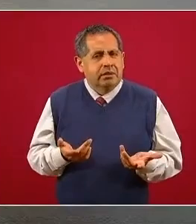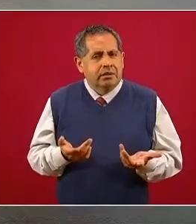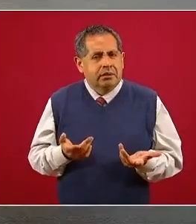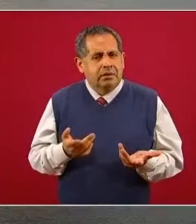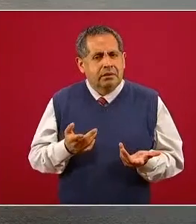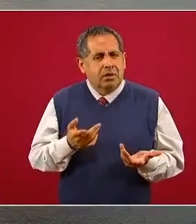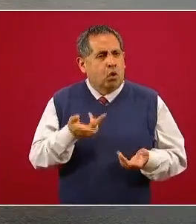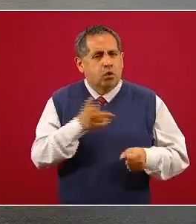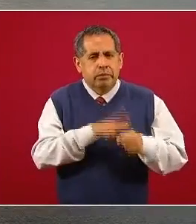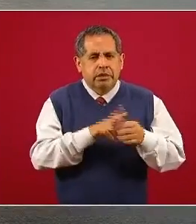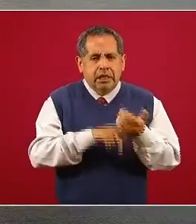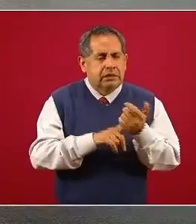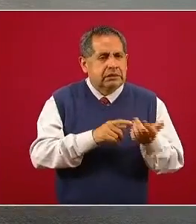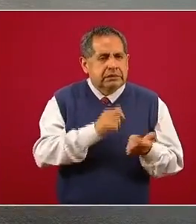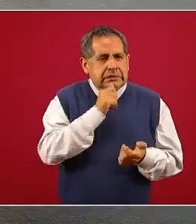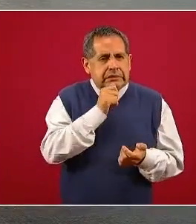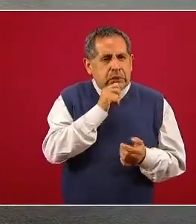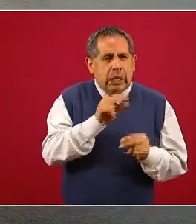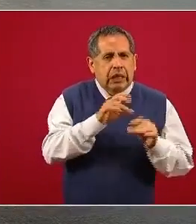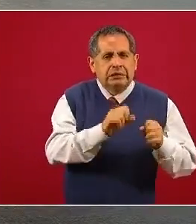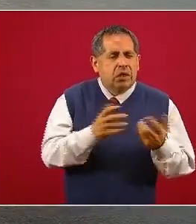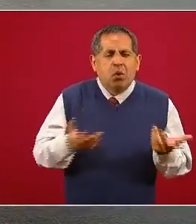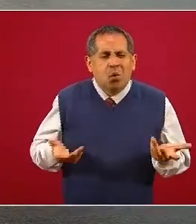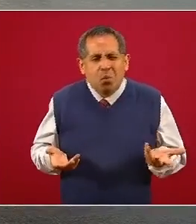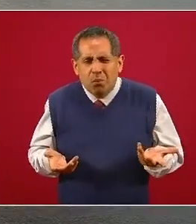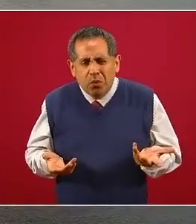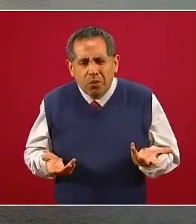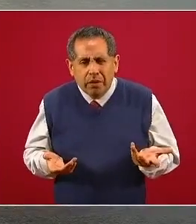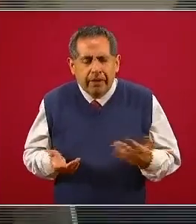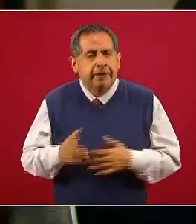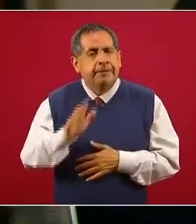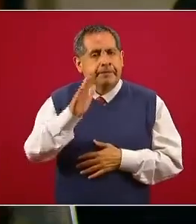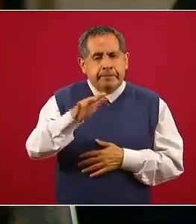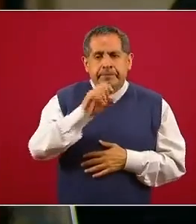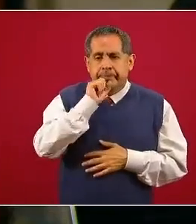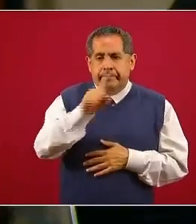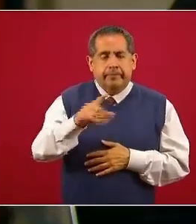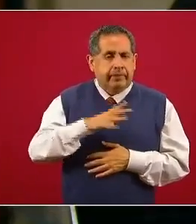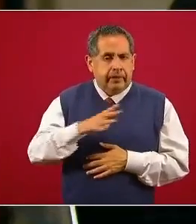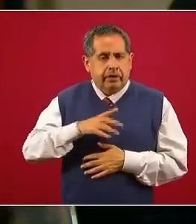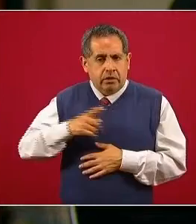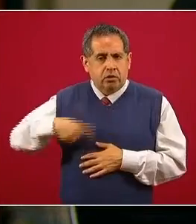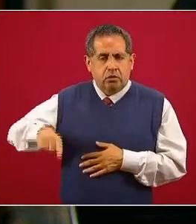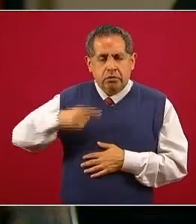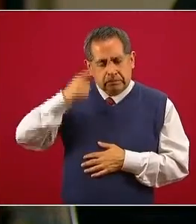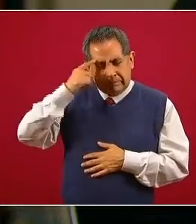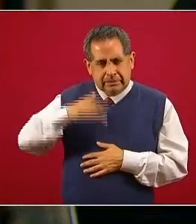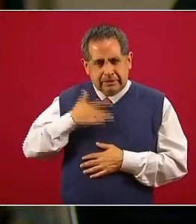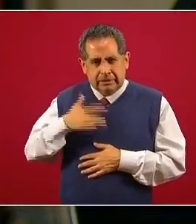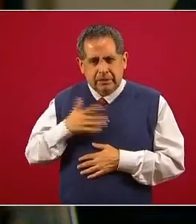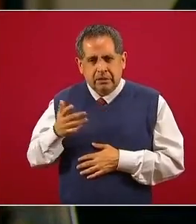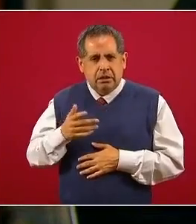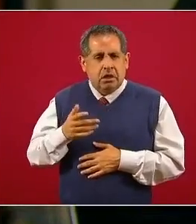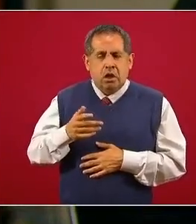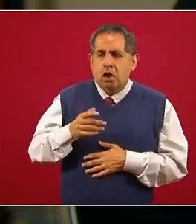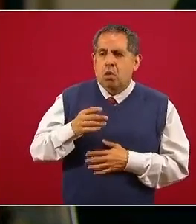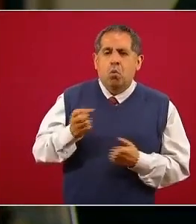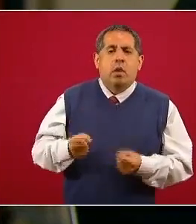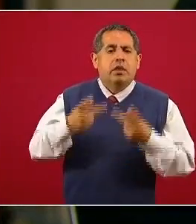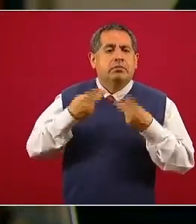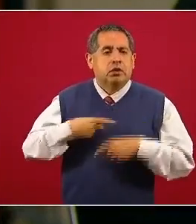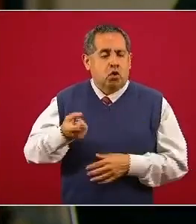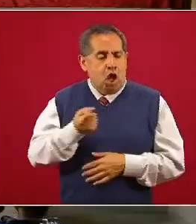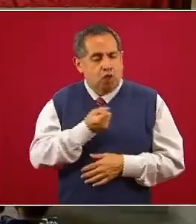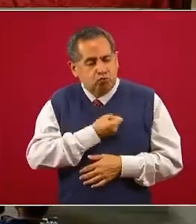pues el sistema hospitalario? Y también nosotros tenemos un porcentaje de recuperación